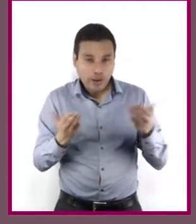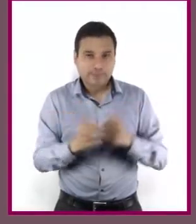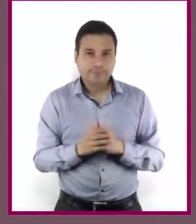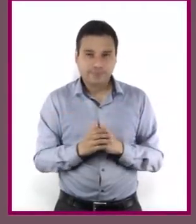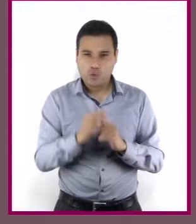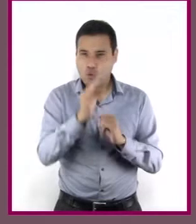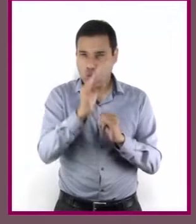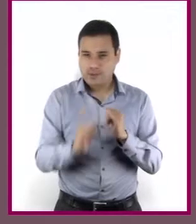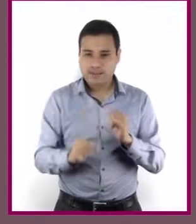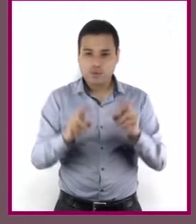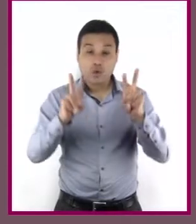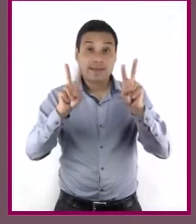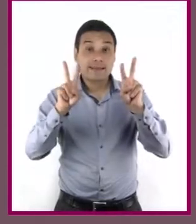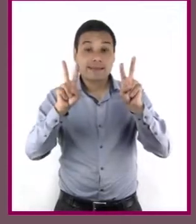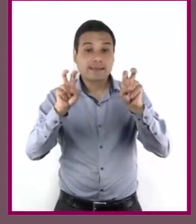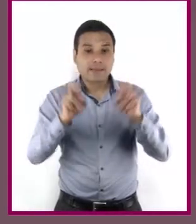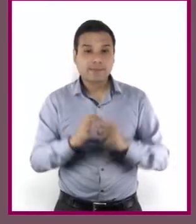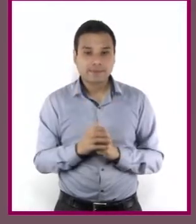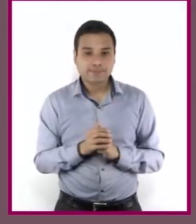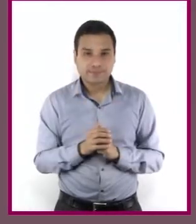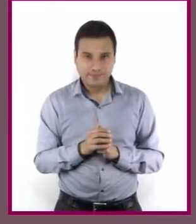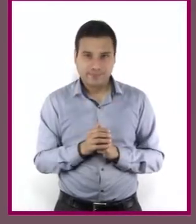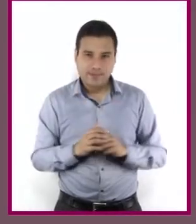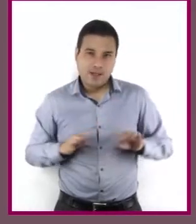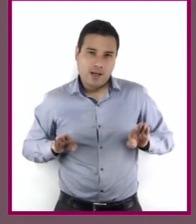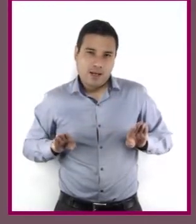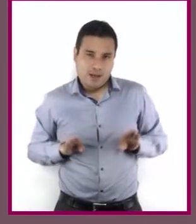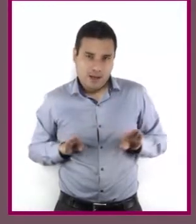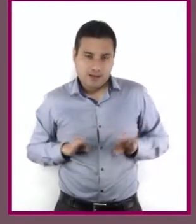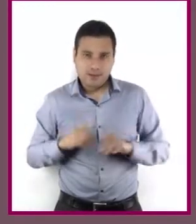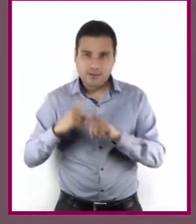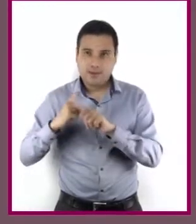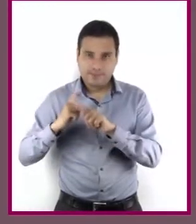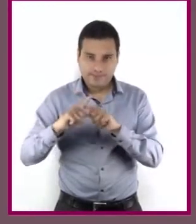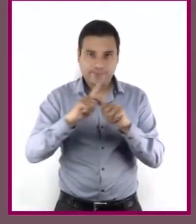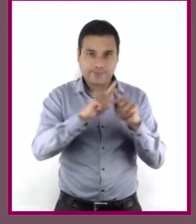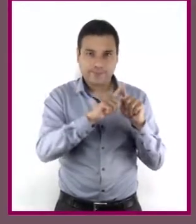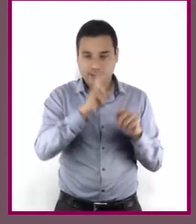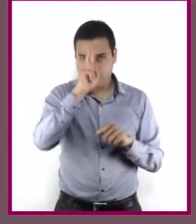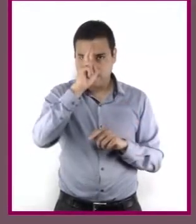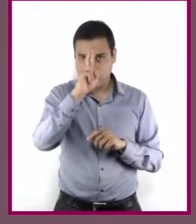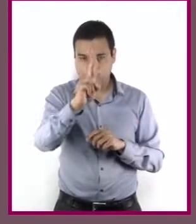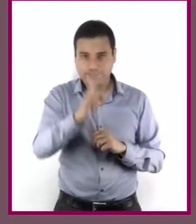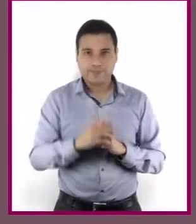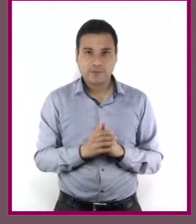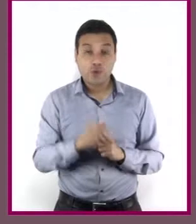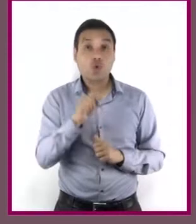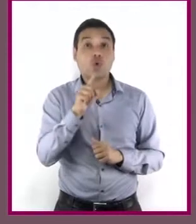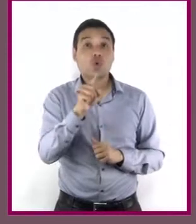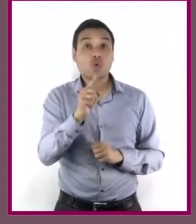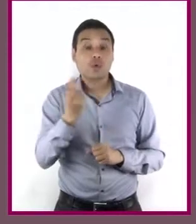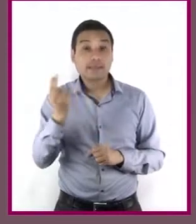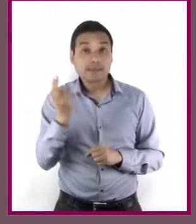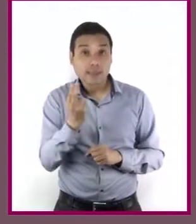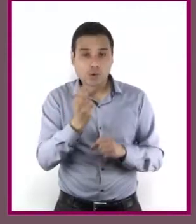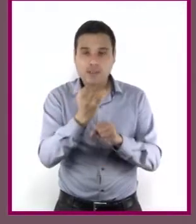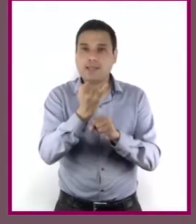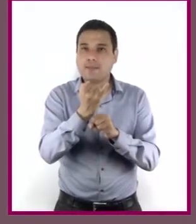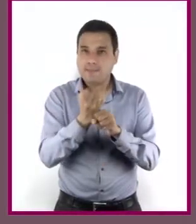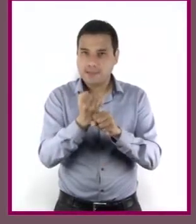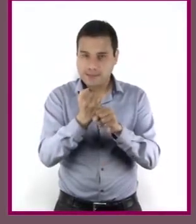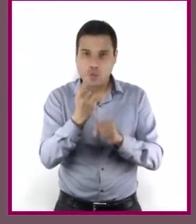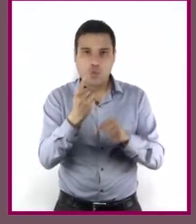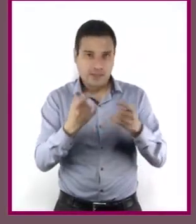discriminación. Recuerden que además deberán investigar e incluir un estudio de caso sobre este